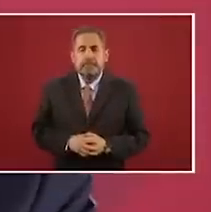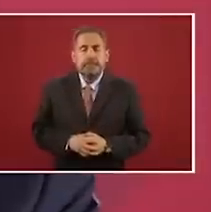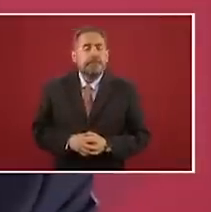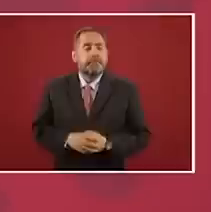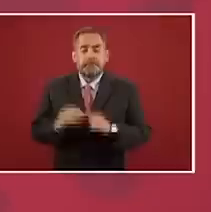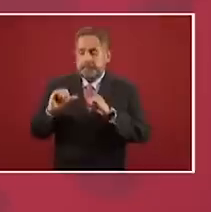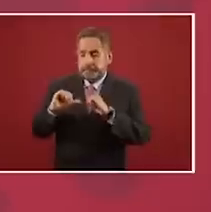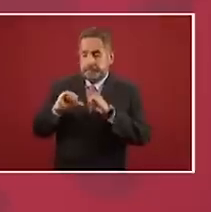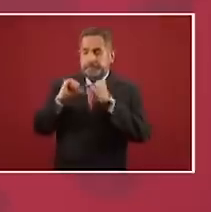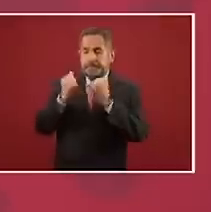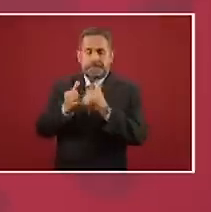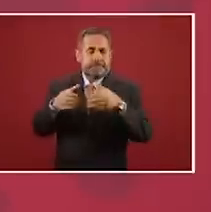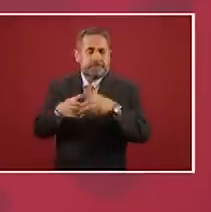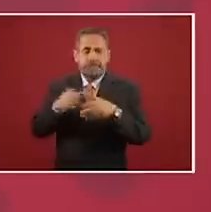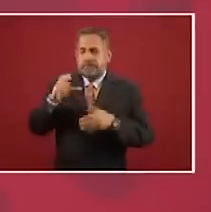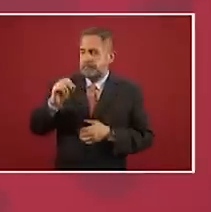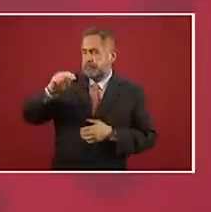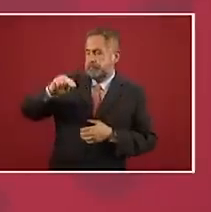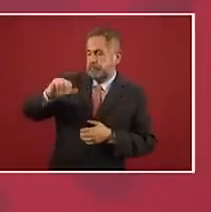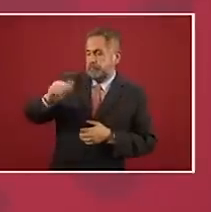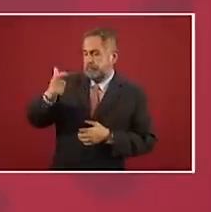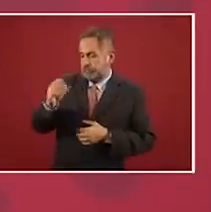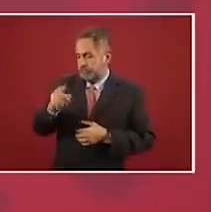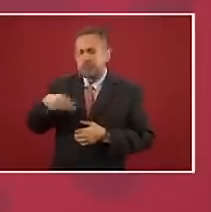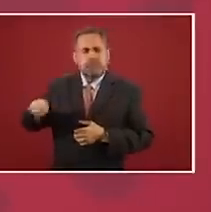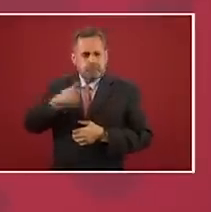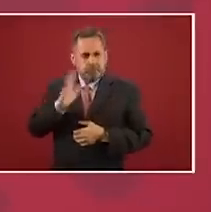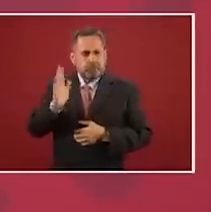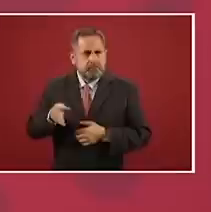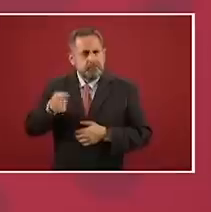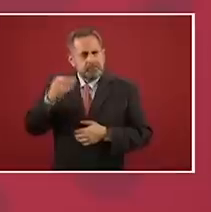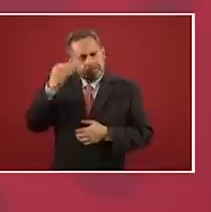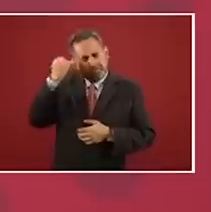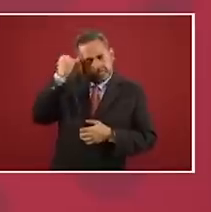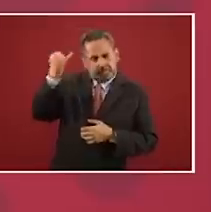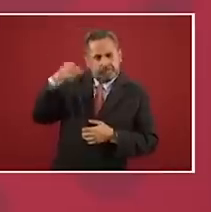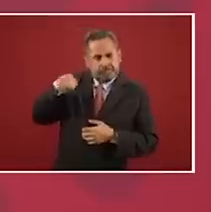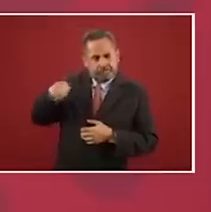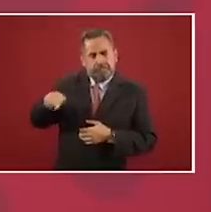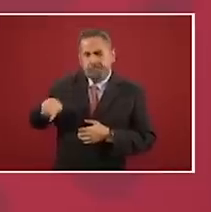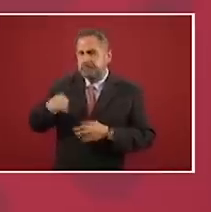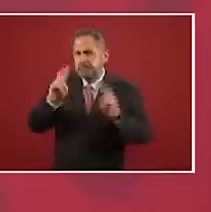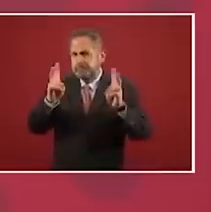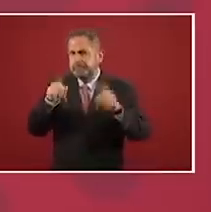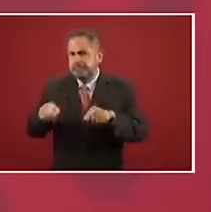Gobernadores ha aceptado tratar este asunto.